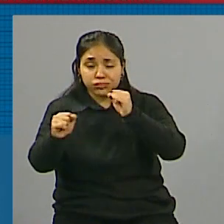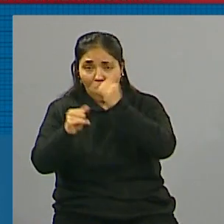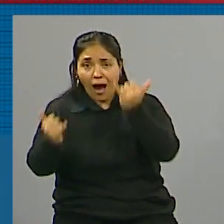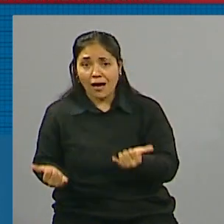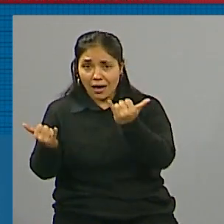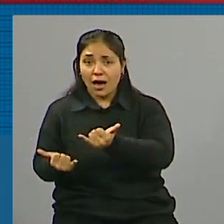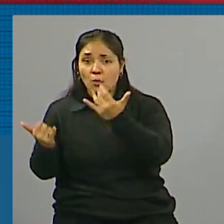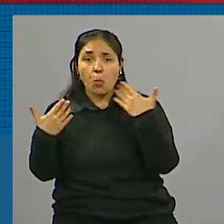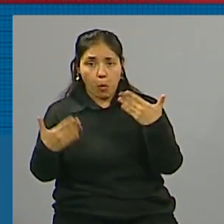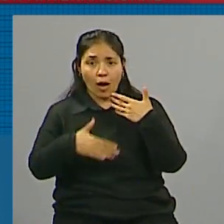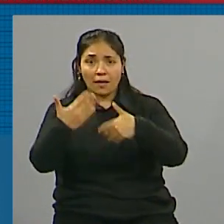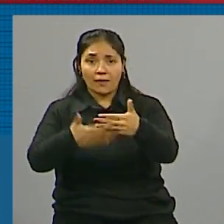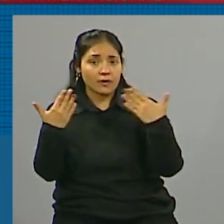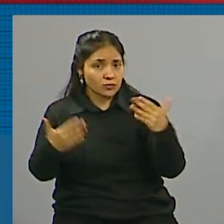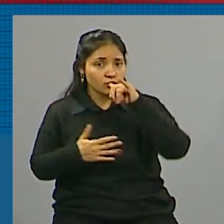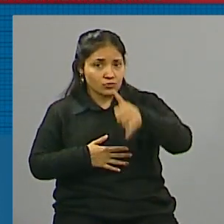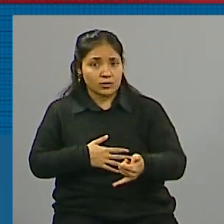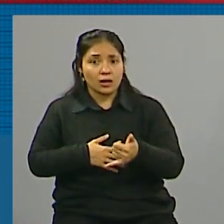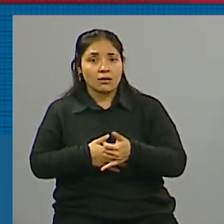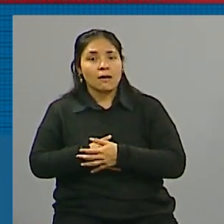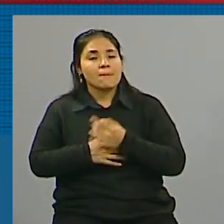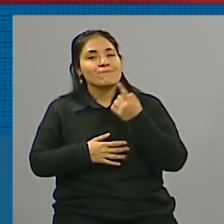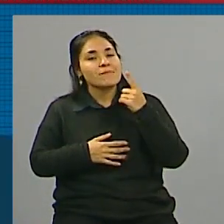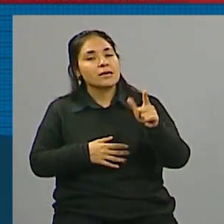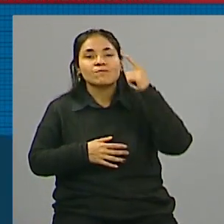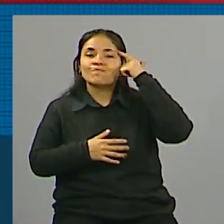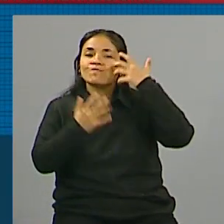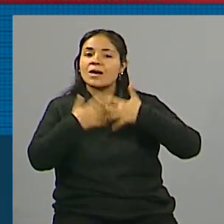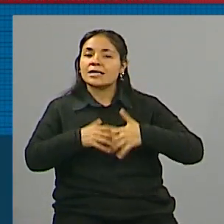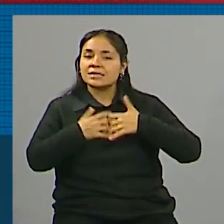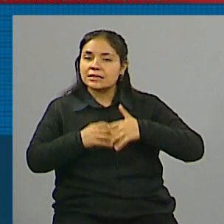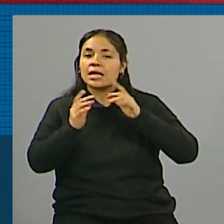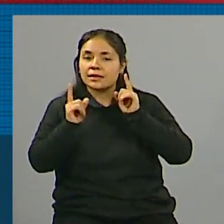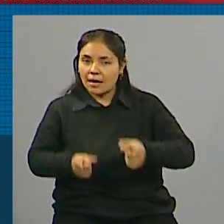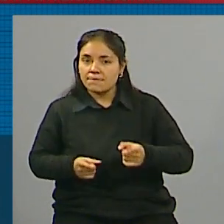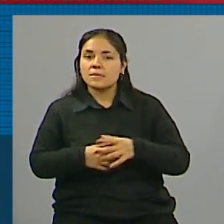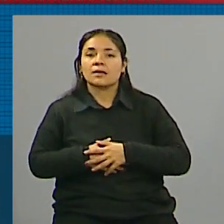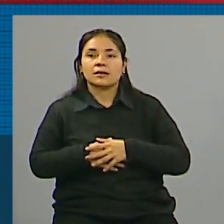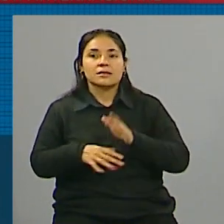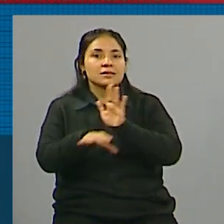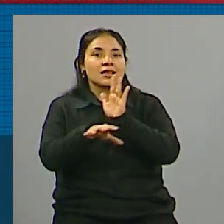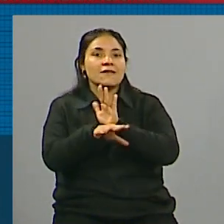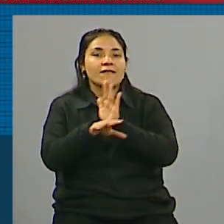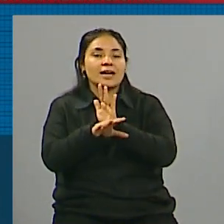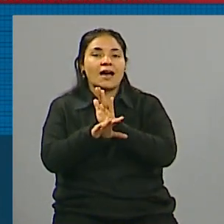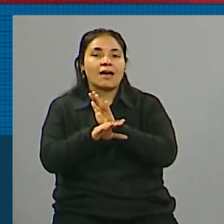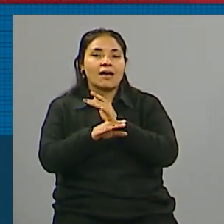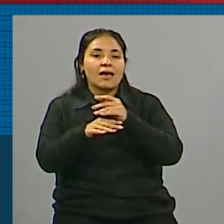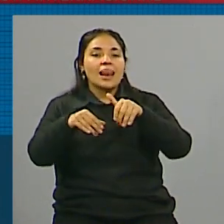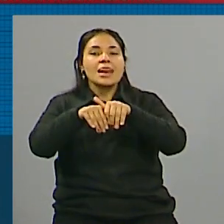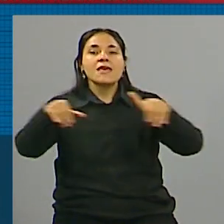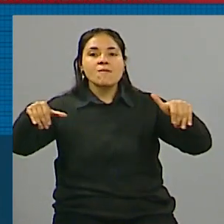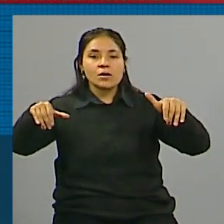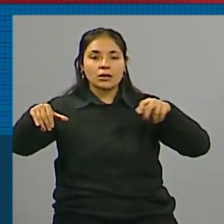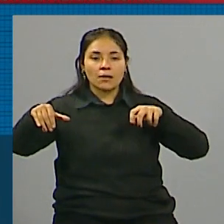poder generarlo. Ahora hay que entender e interpretar también que es un antes y un después. O sea que, de